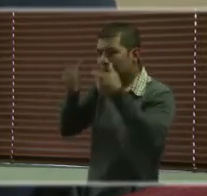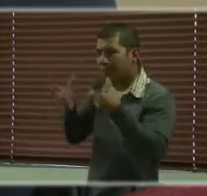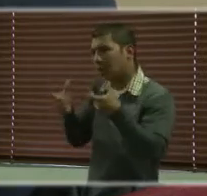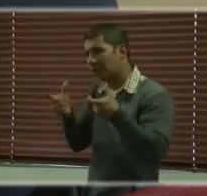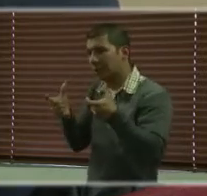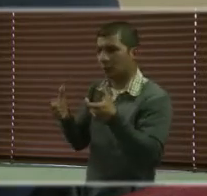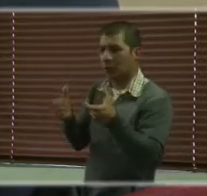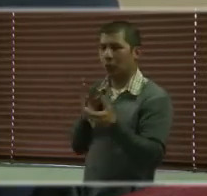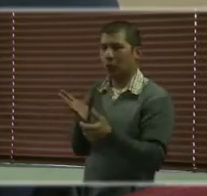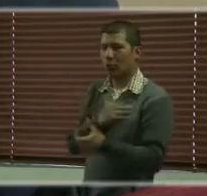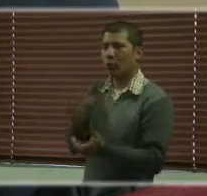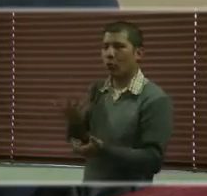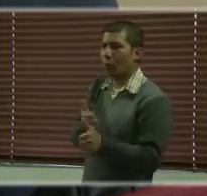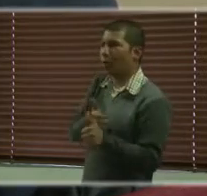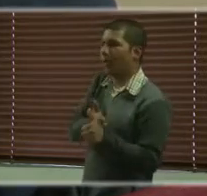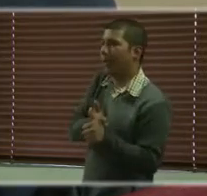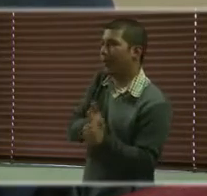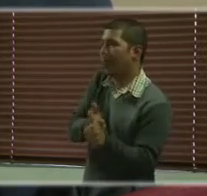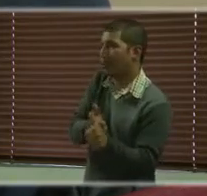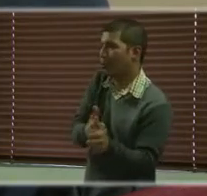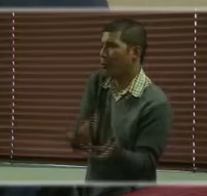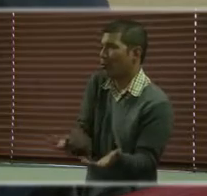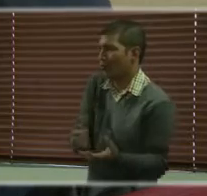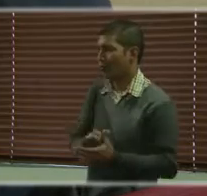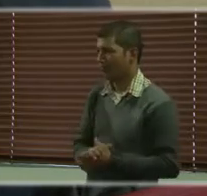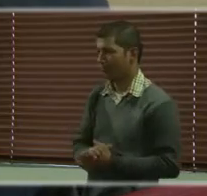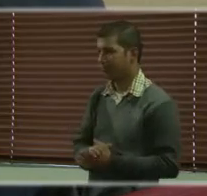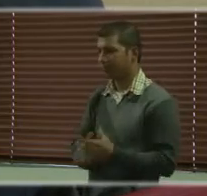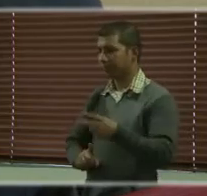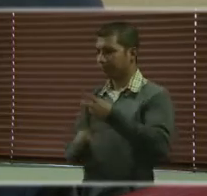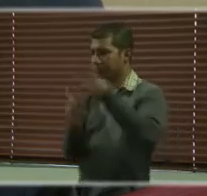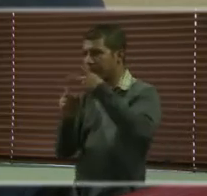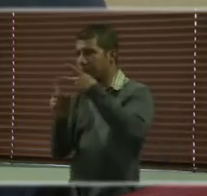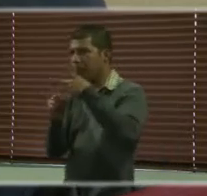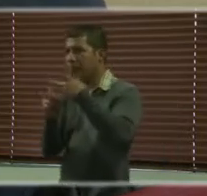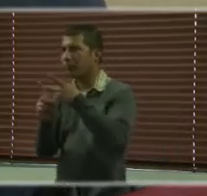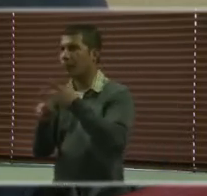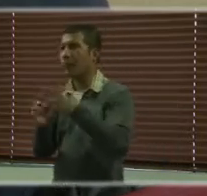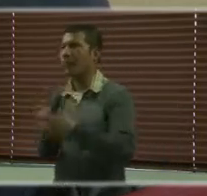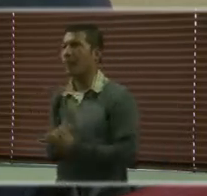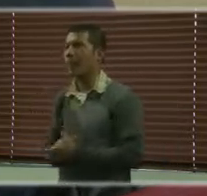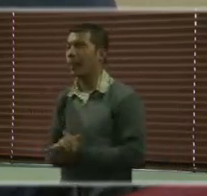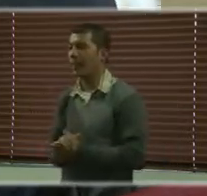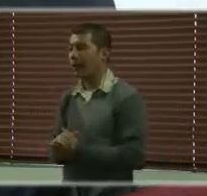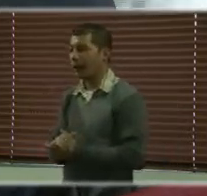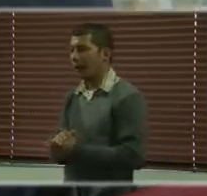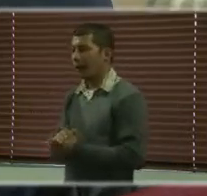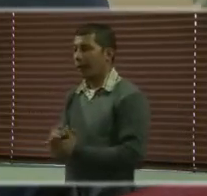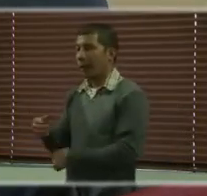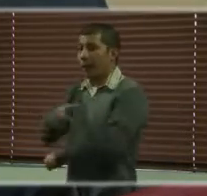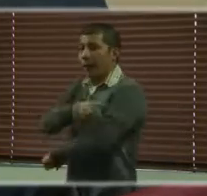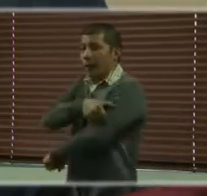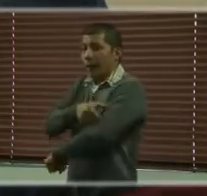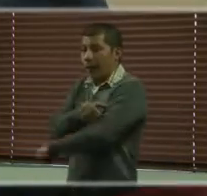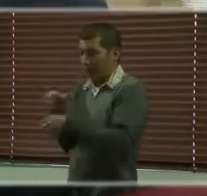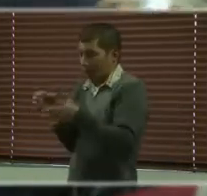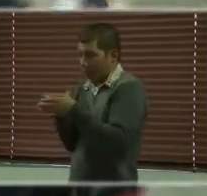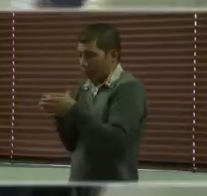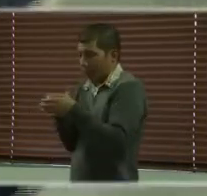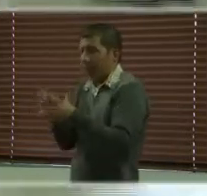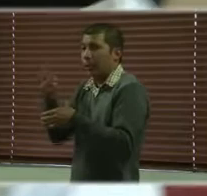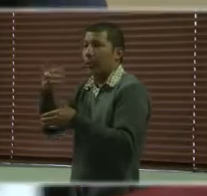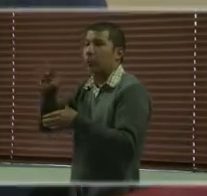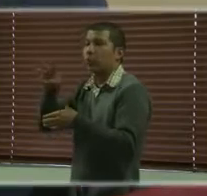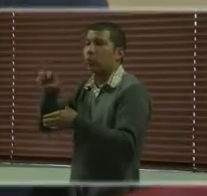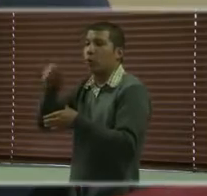y la segunda es que dentro del comité hay 18 personas si hay alguna